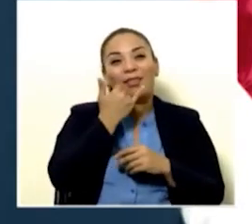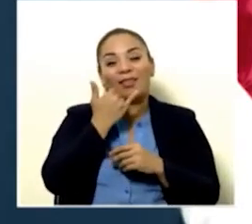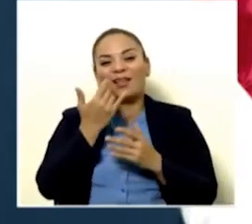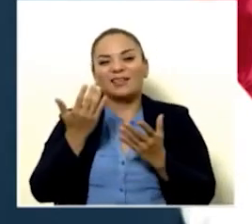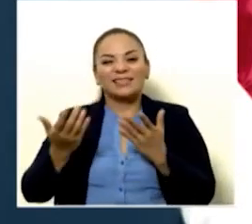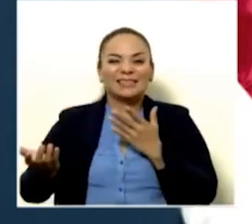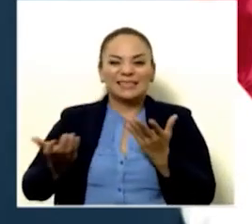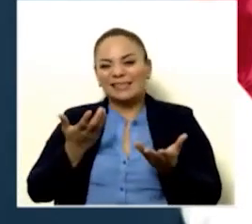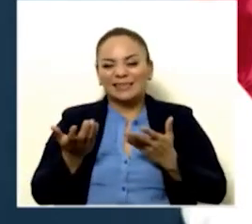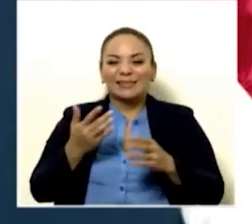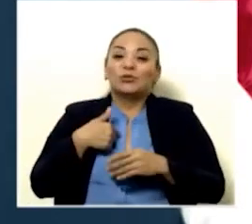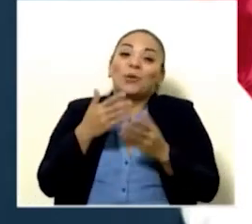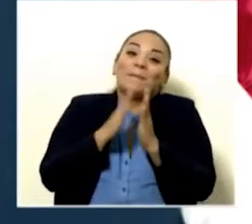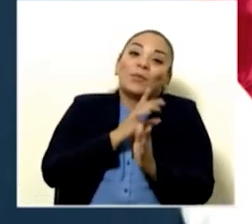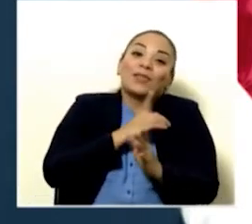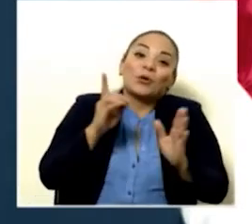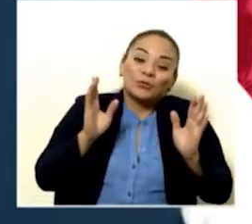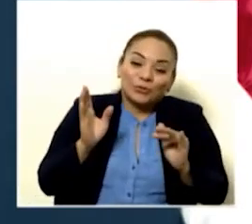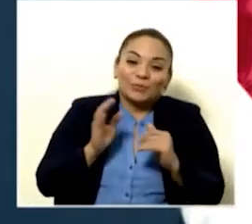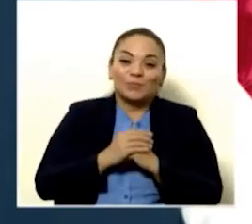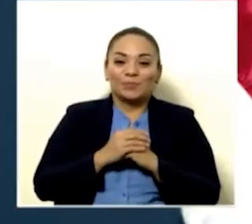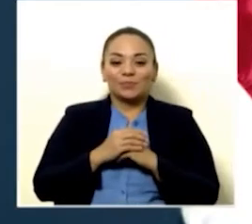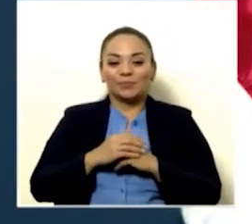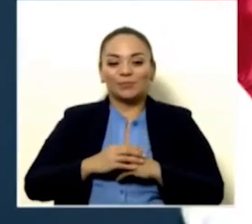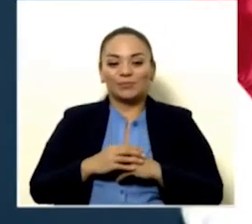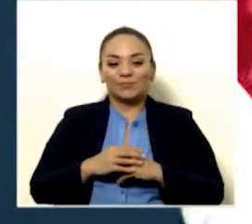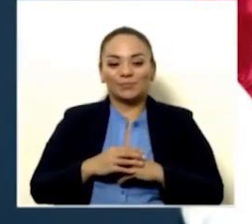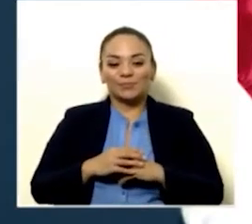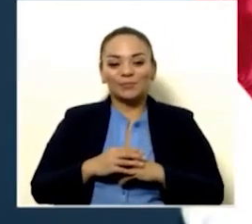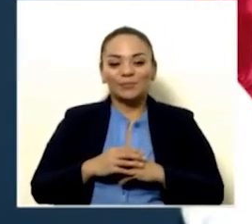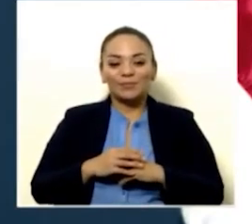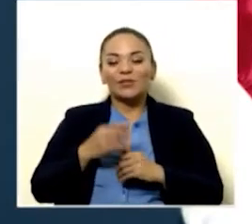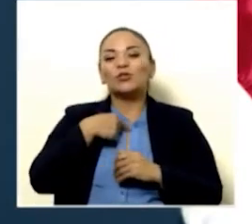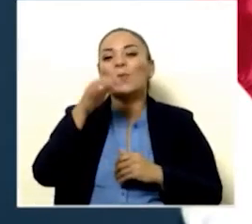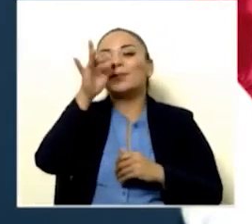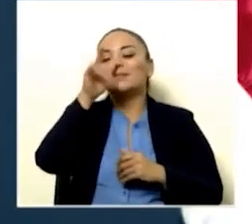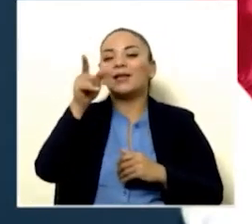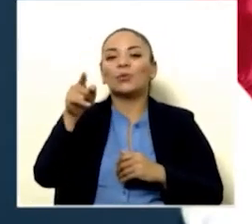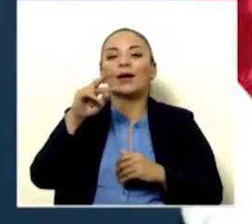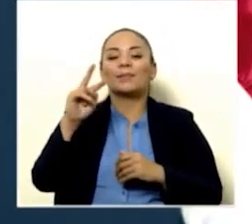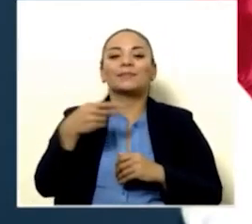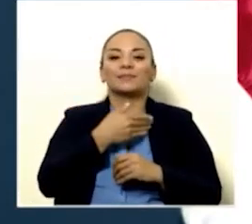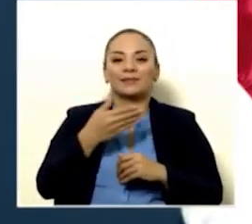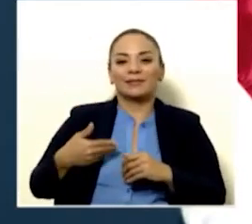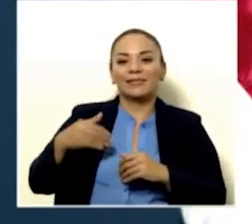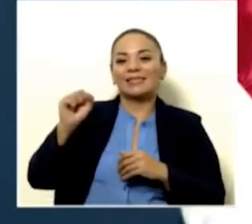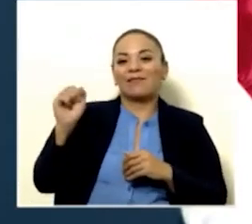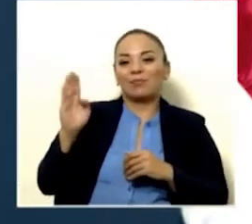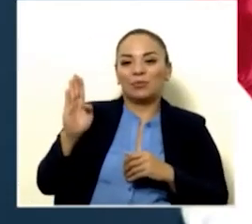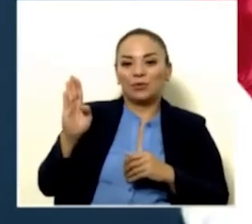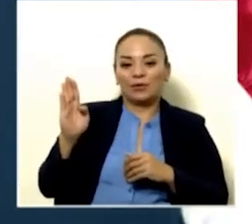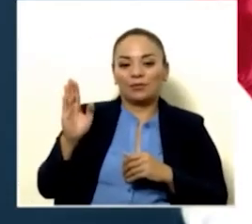Así es que yo lo único que le pido a Dios, estaba vacilando al vicepresidente, el doctor Stefan